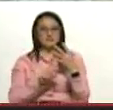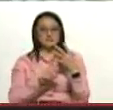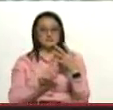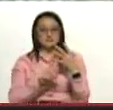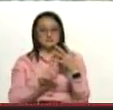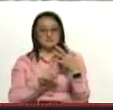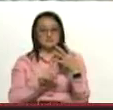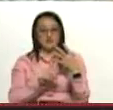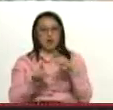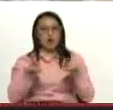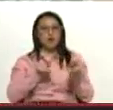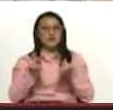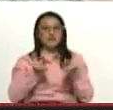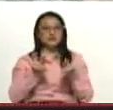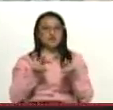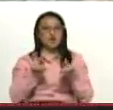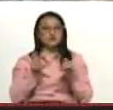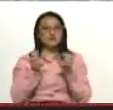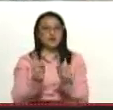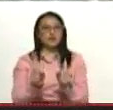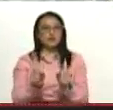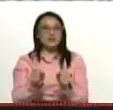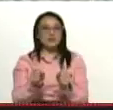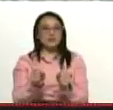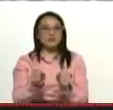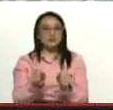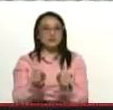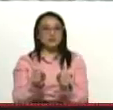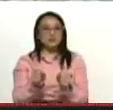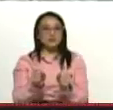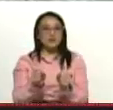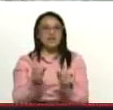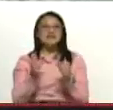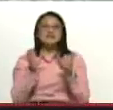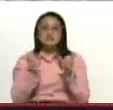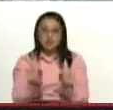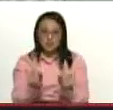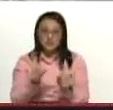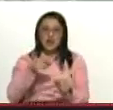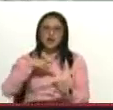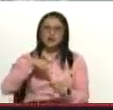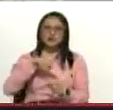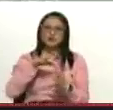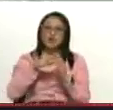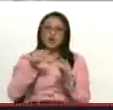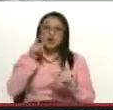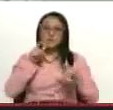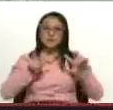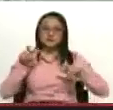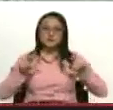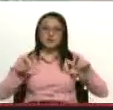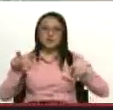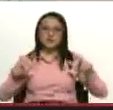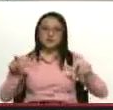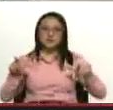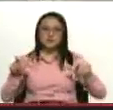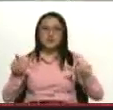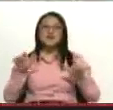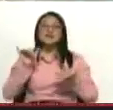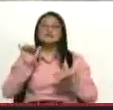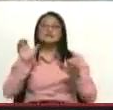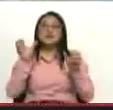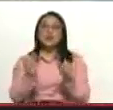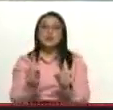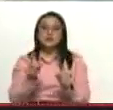la coordinación de seguridad la seguridad de nuestros ciudadanos y la seguridad